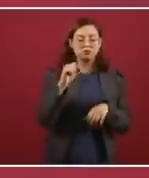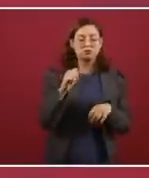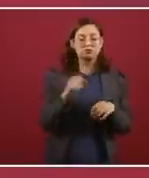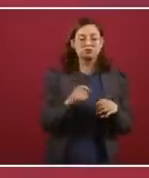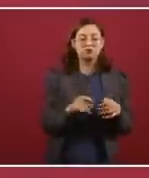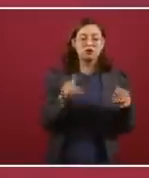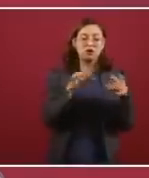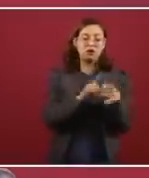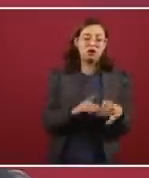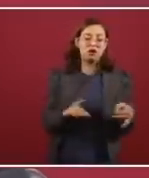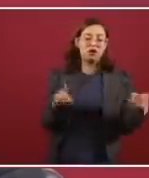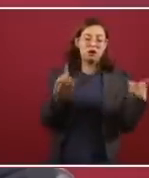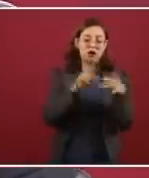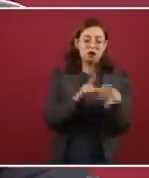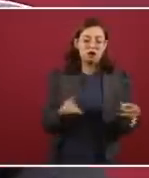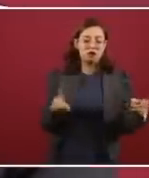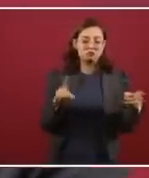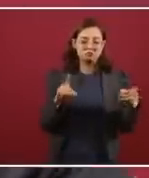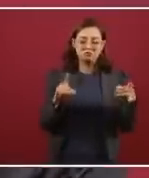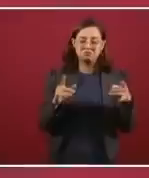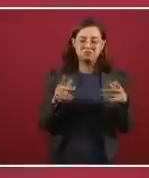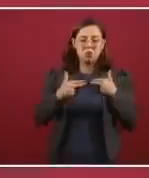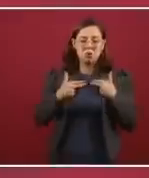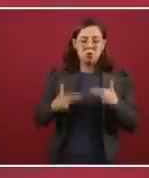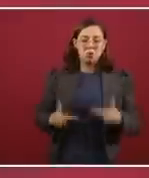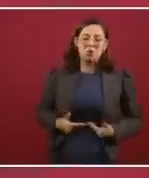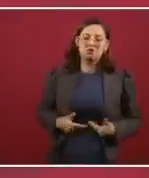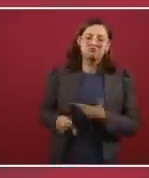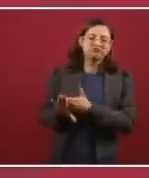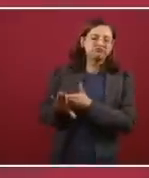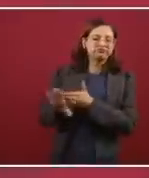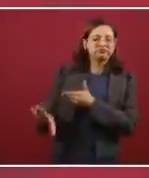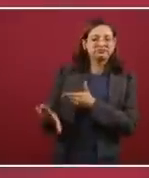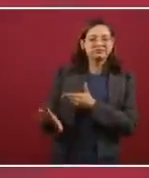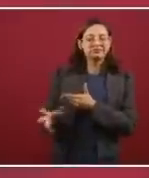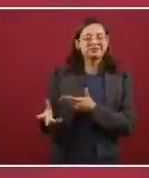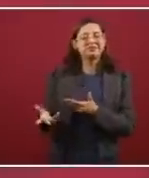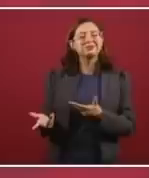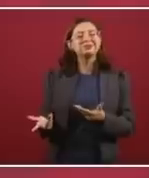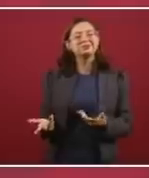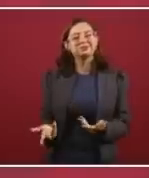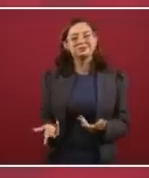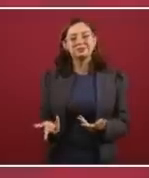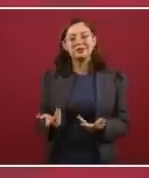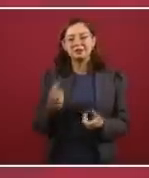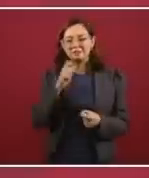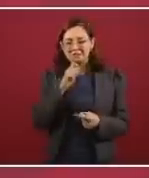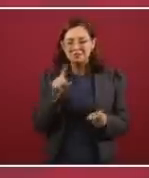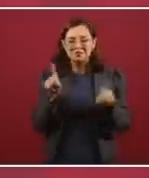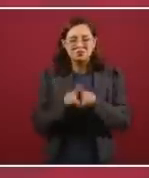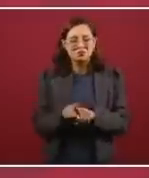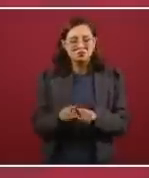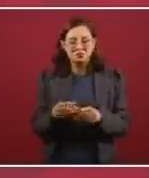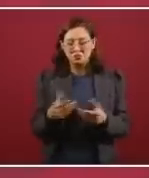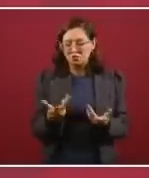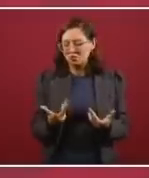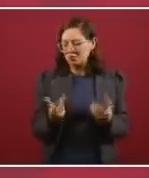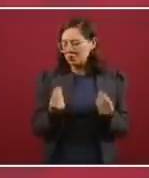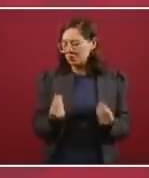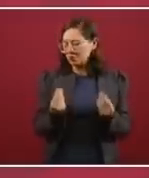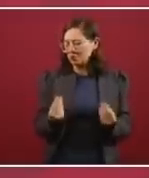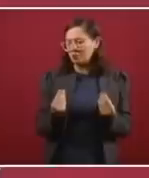es muy deshumanizada y, ¿saben qué?, muy ramplona,